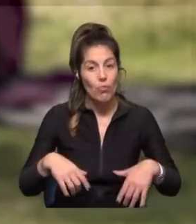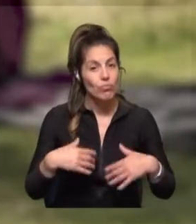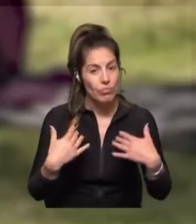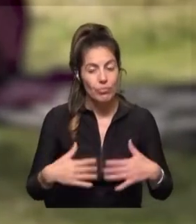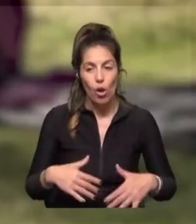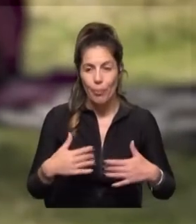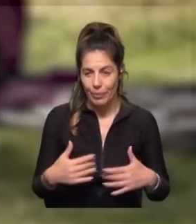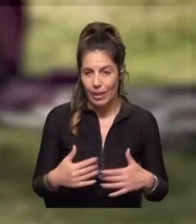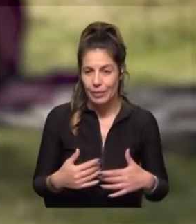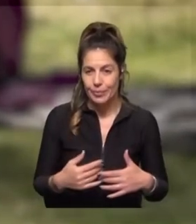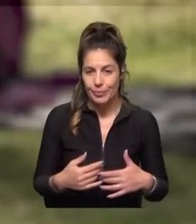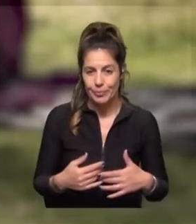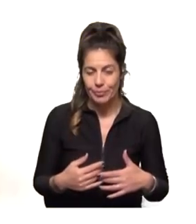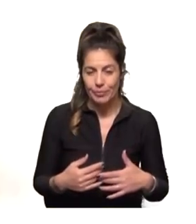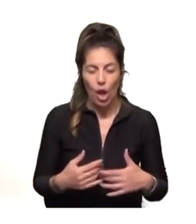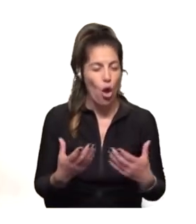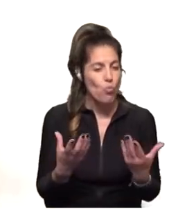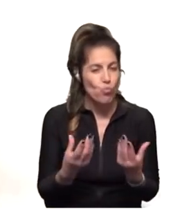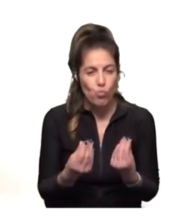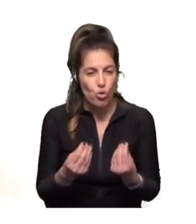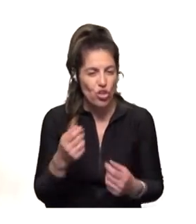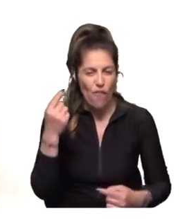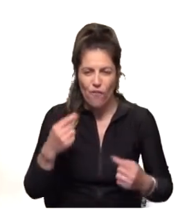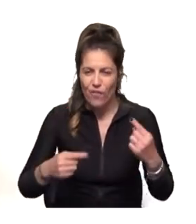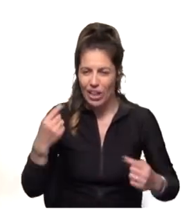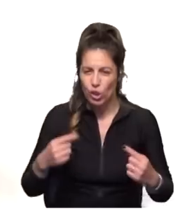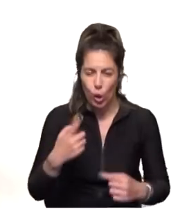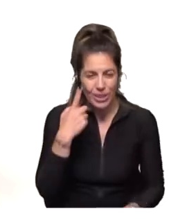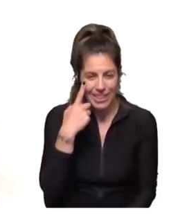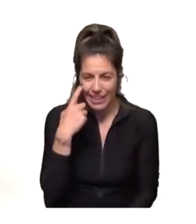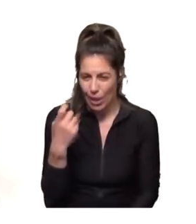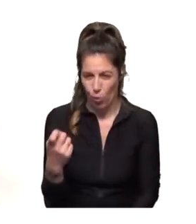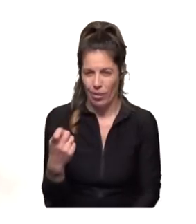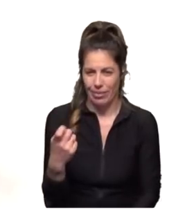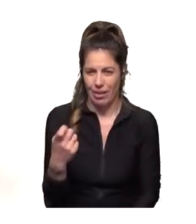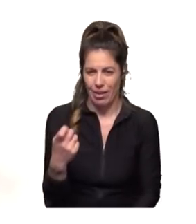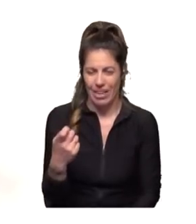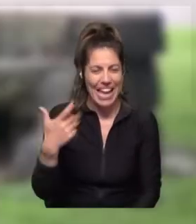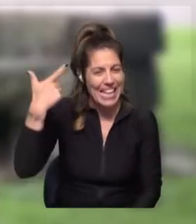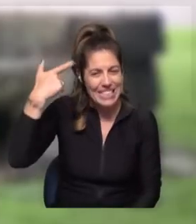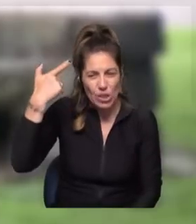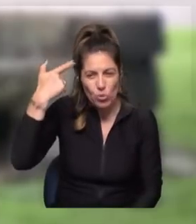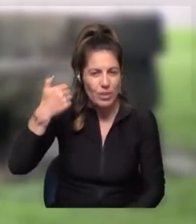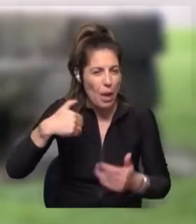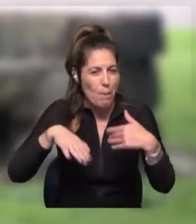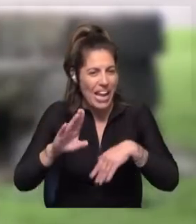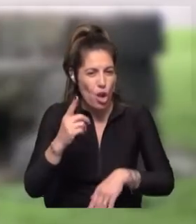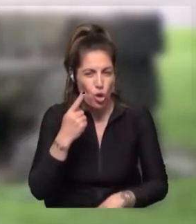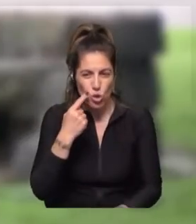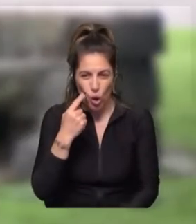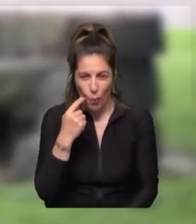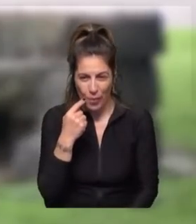no son muchísimos los factores a tener en cuenta sí se suicida mucho más los hombres